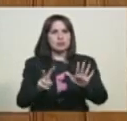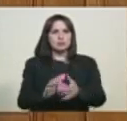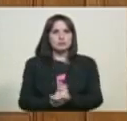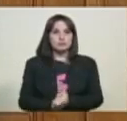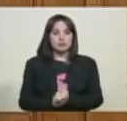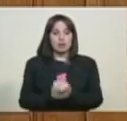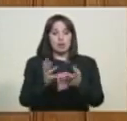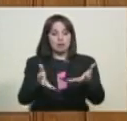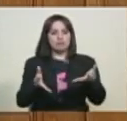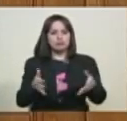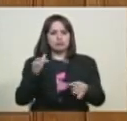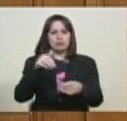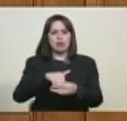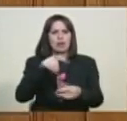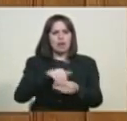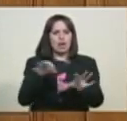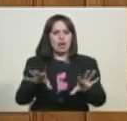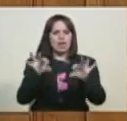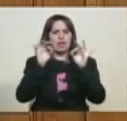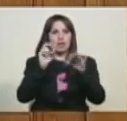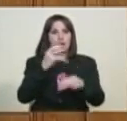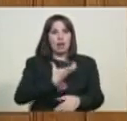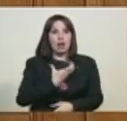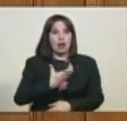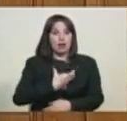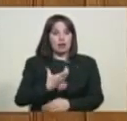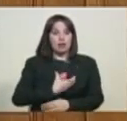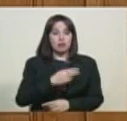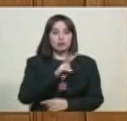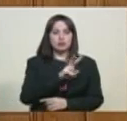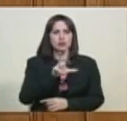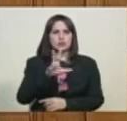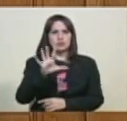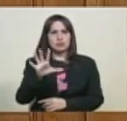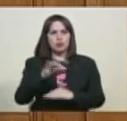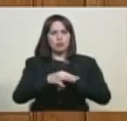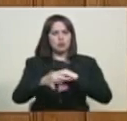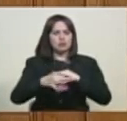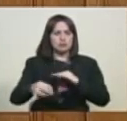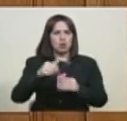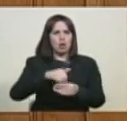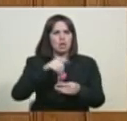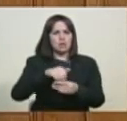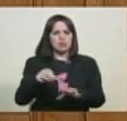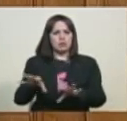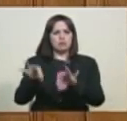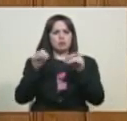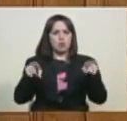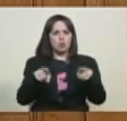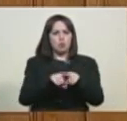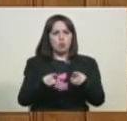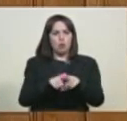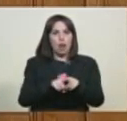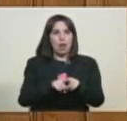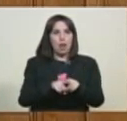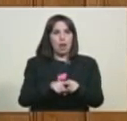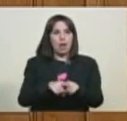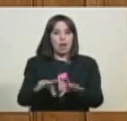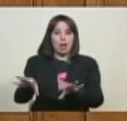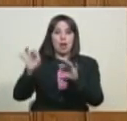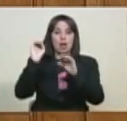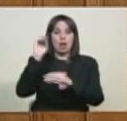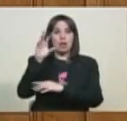2017. Para elegir alcaldes en los 335 municipios igualmente. Elecciones para elegir Asamblea Nacional